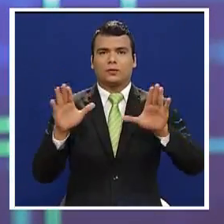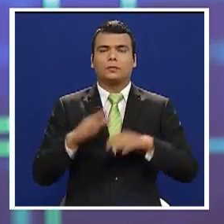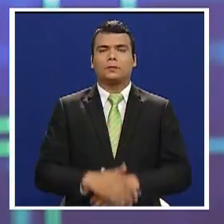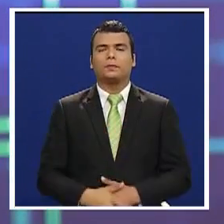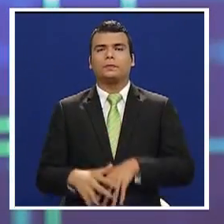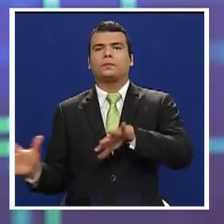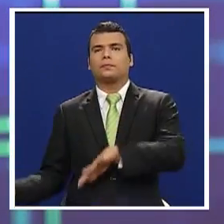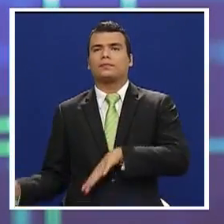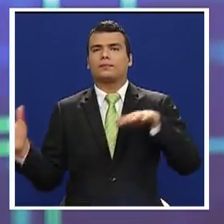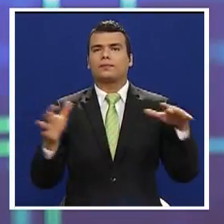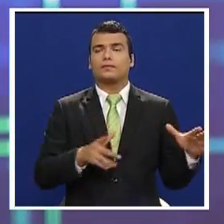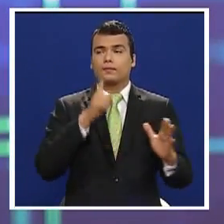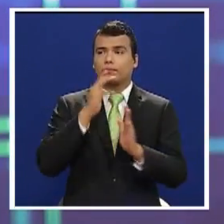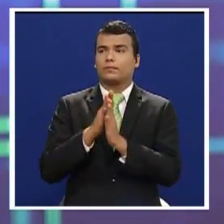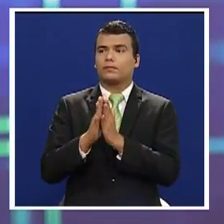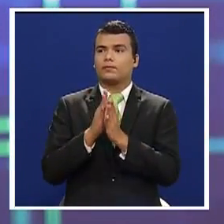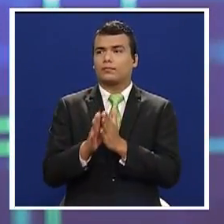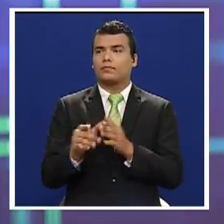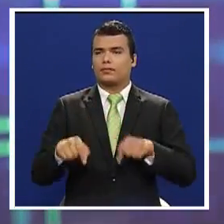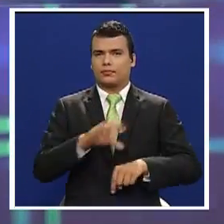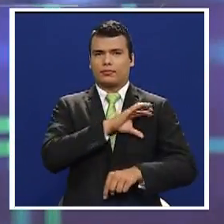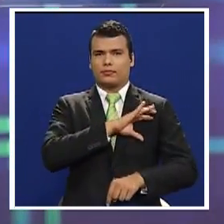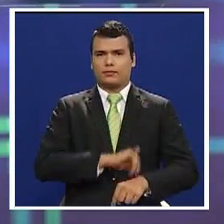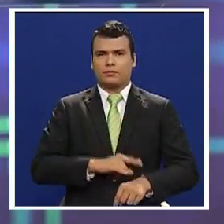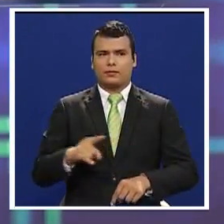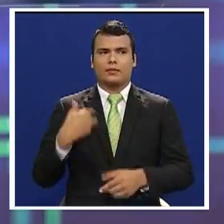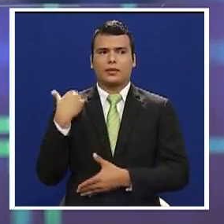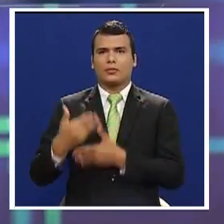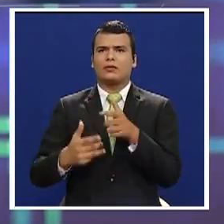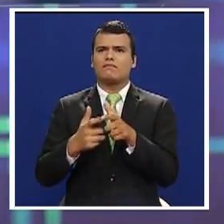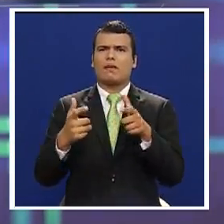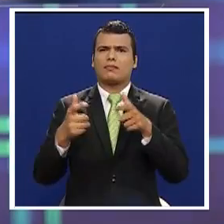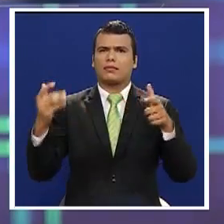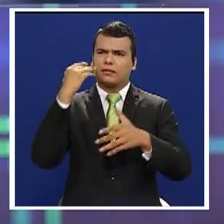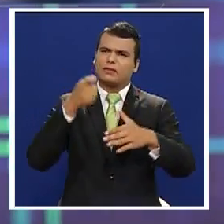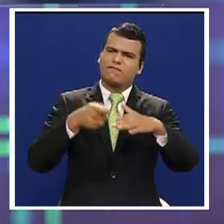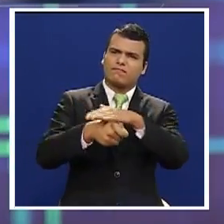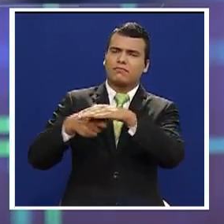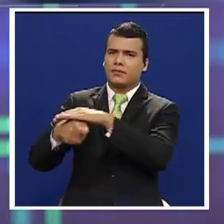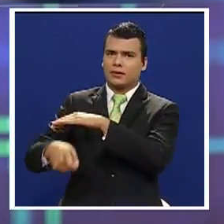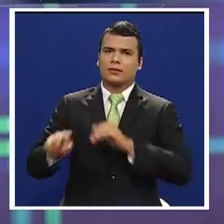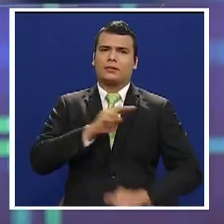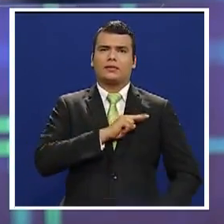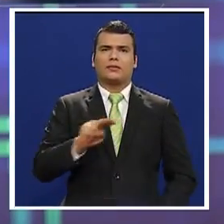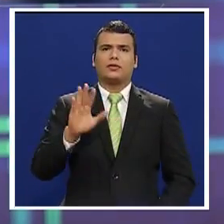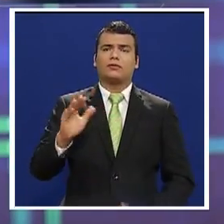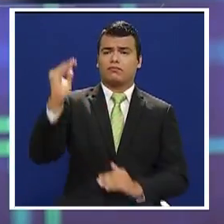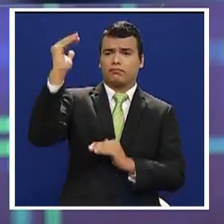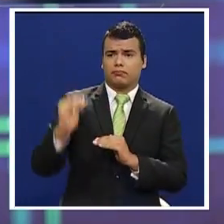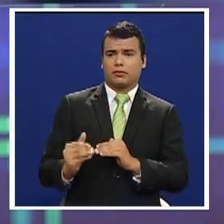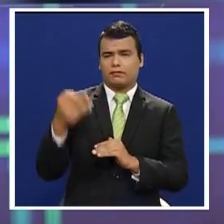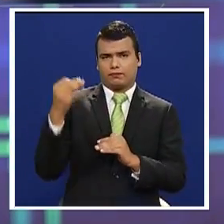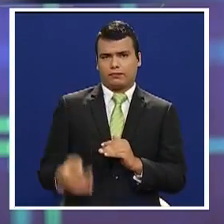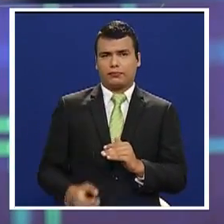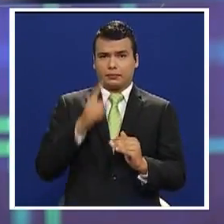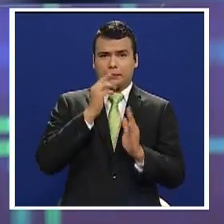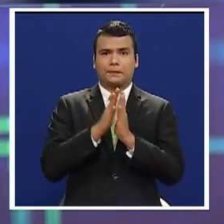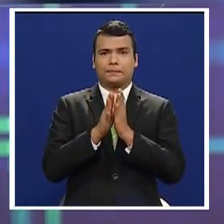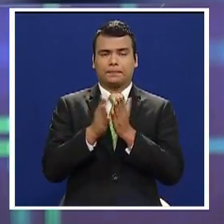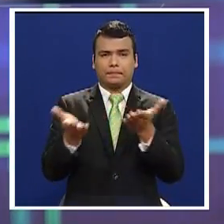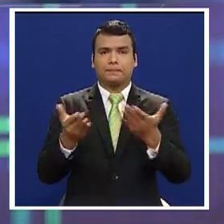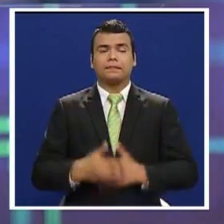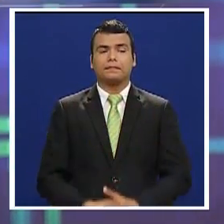Gases de Occidente, Efigas y Alcanos, verán interrumpido el suministro de gas vehicular e industrial. Se recomienda que durante los